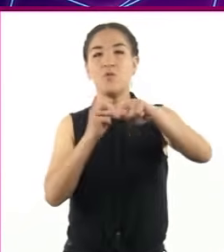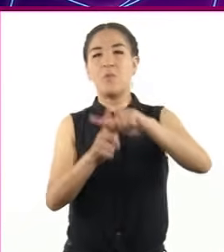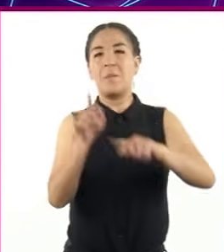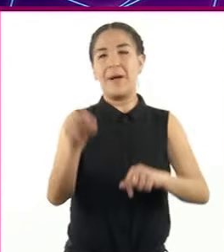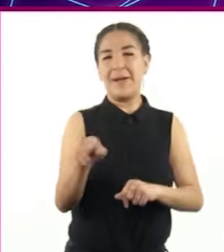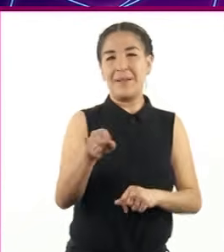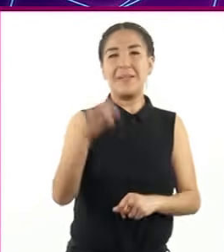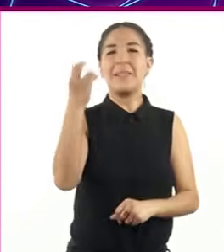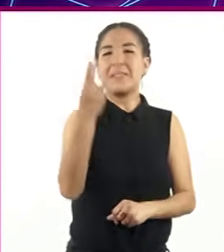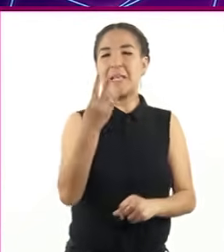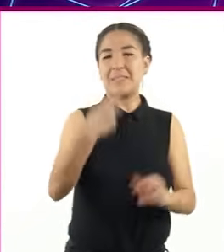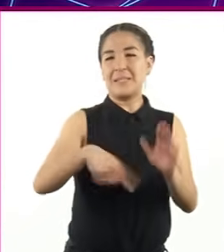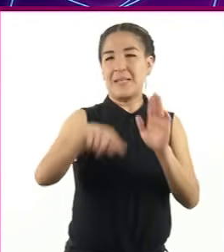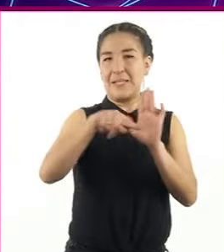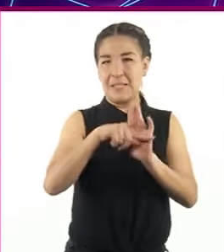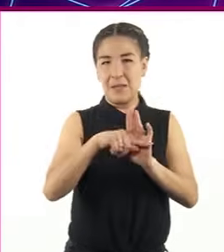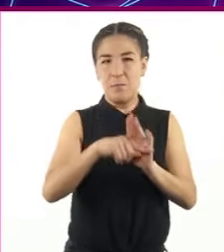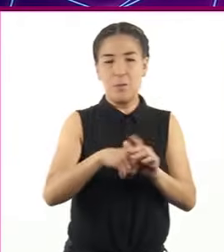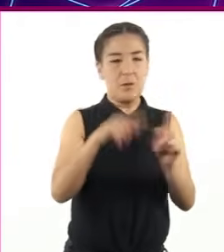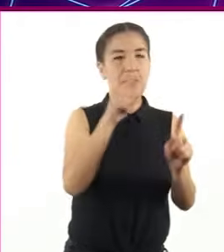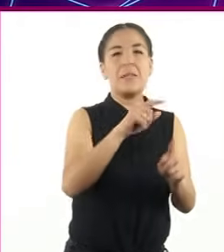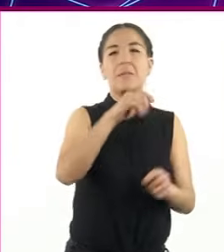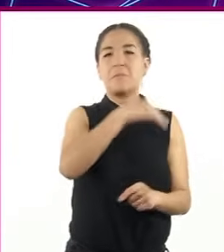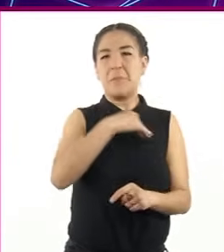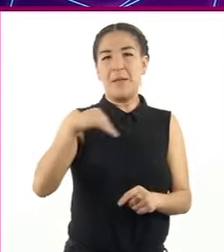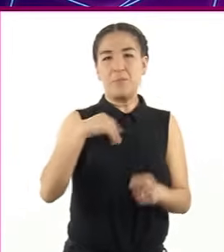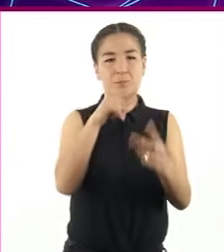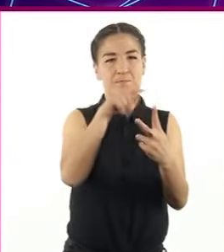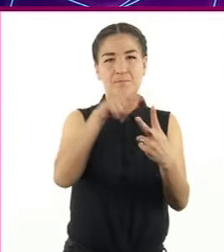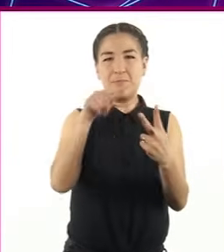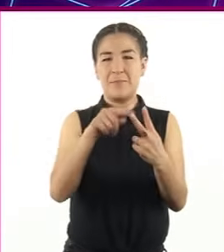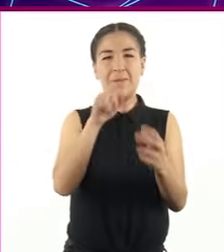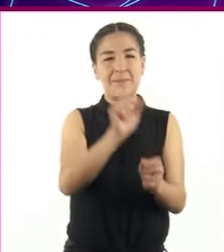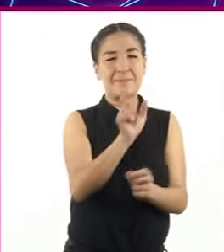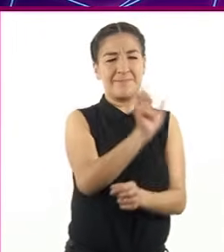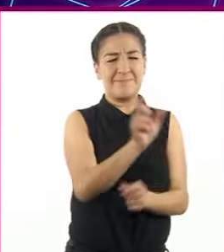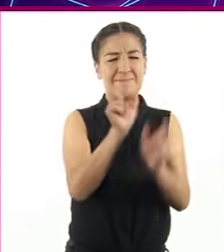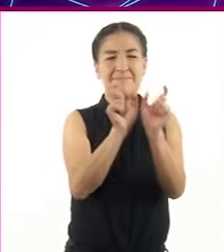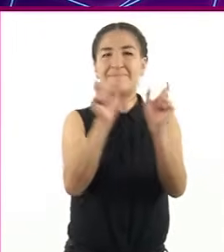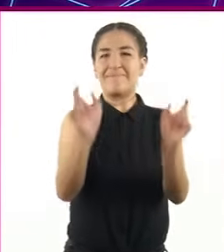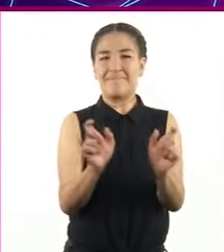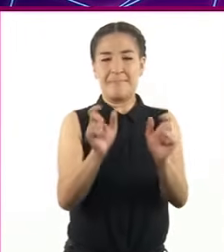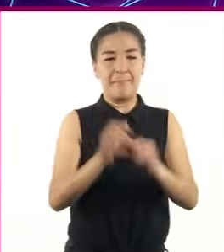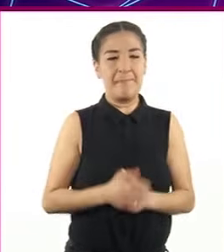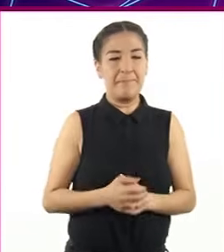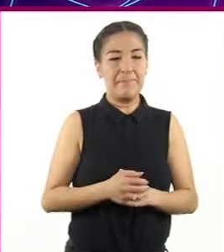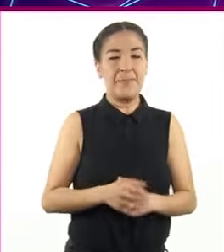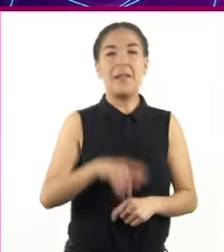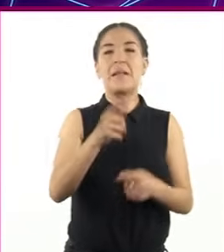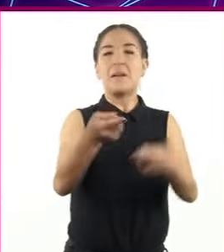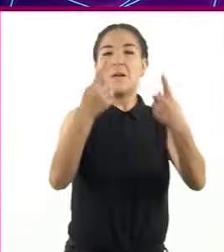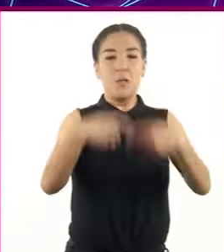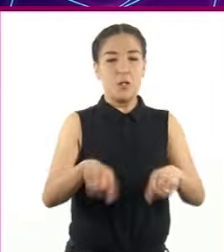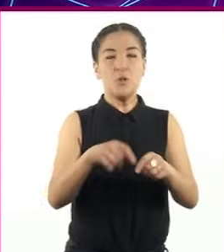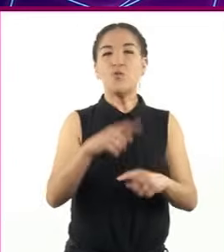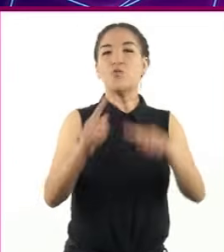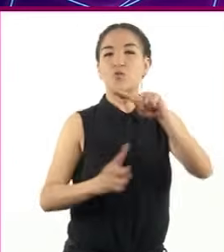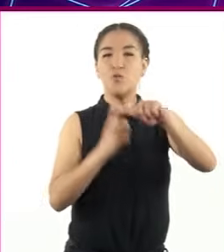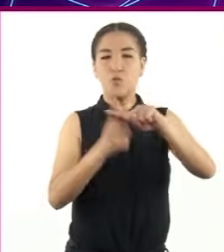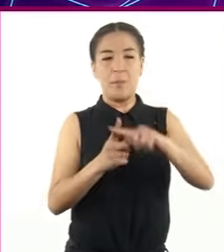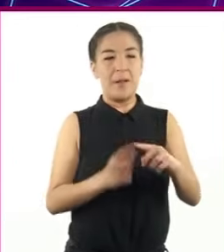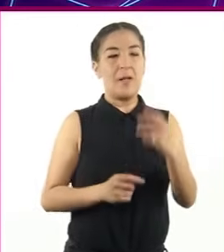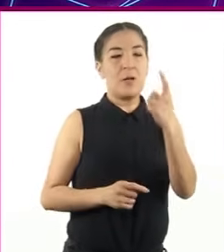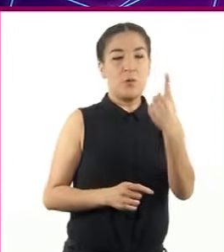aditivo, 3 negativo, en ambos miembros de la ecuación. En el segundo miembro se realiza la suma 1 más 3